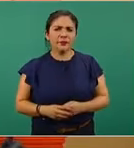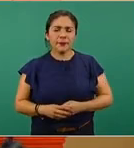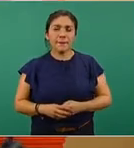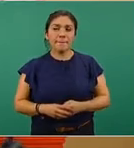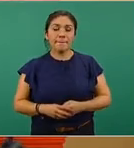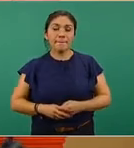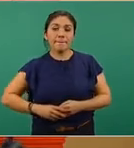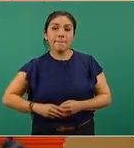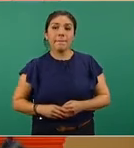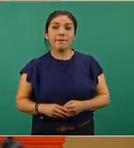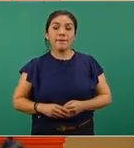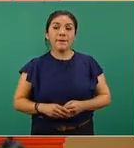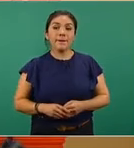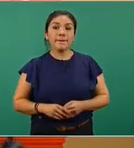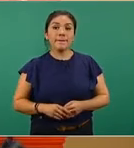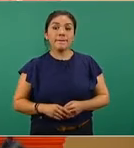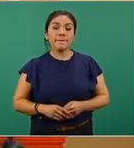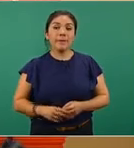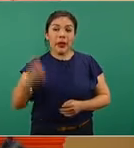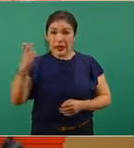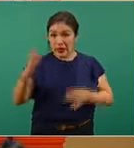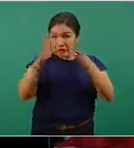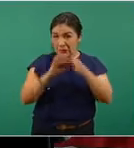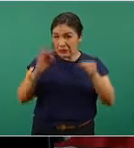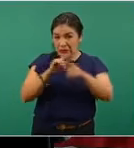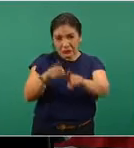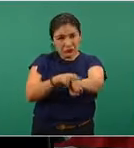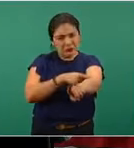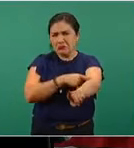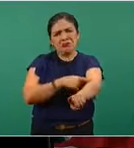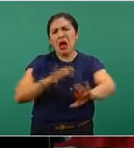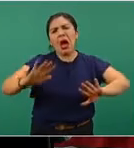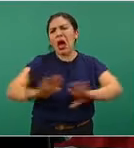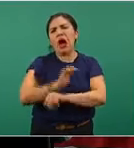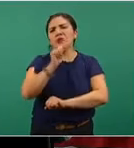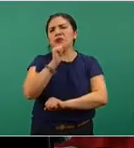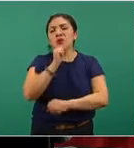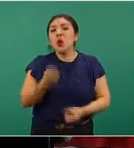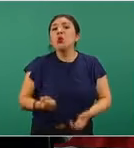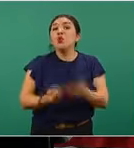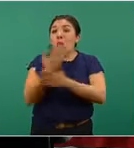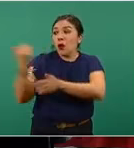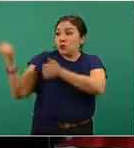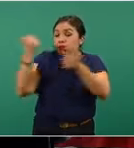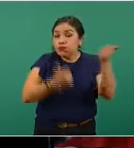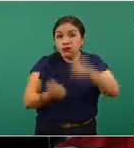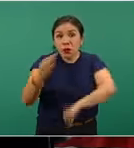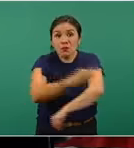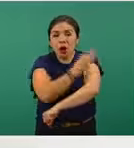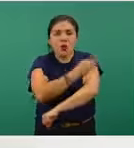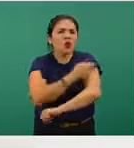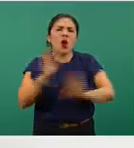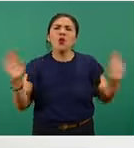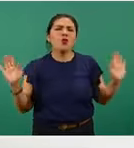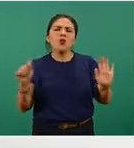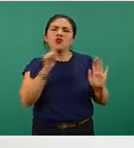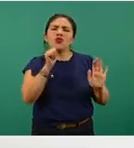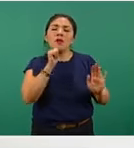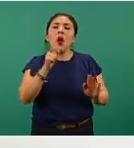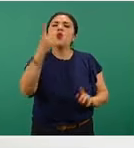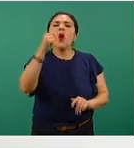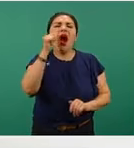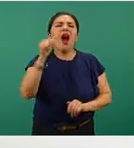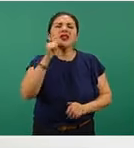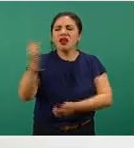El desglose, no me detengo en este detalle, no ha cambiado, dado que no hemos tenido nuevos embarques, excepto el que ayer recibimos